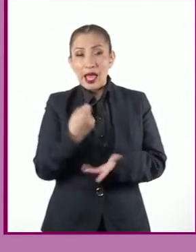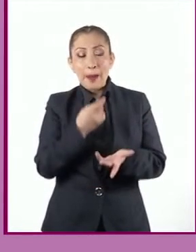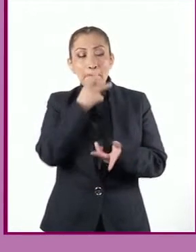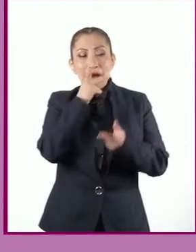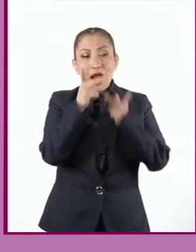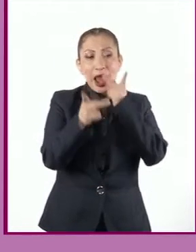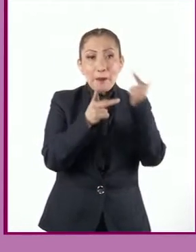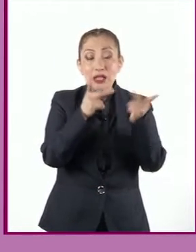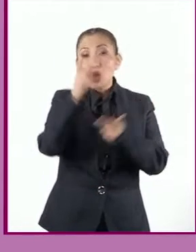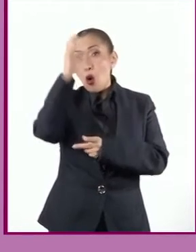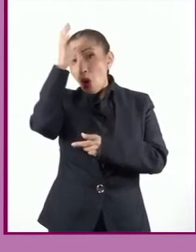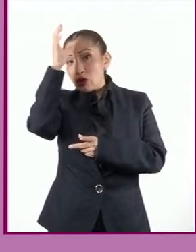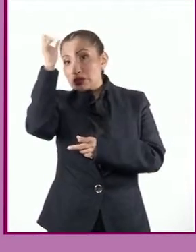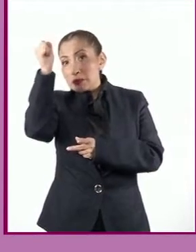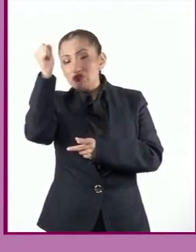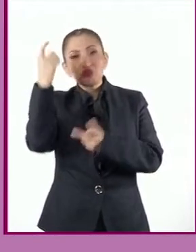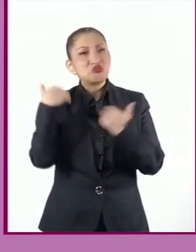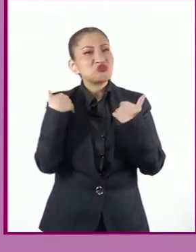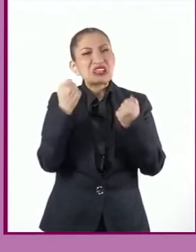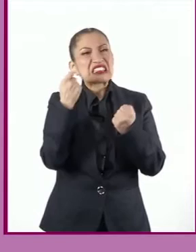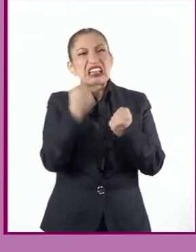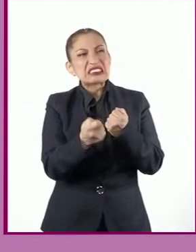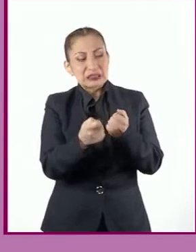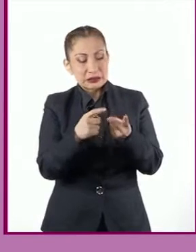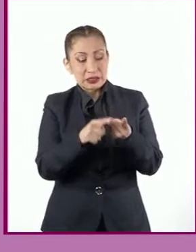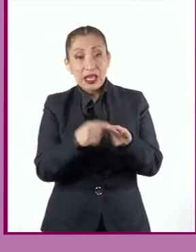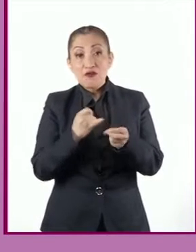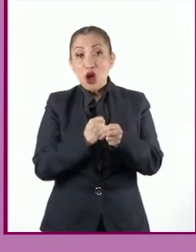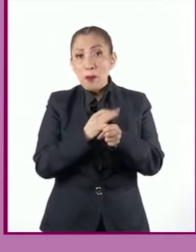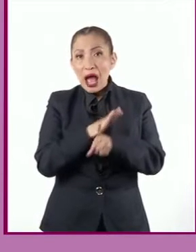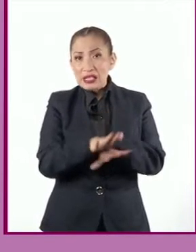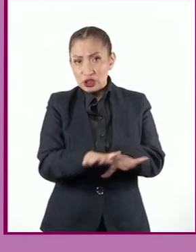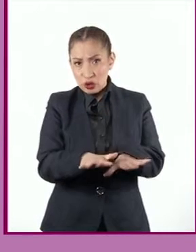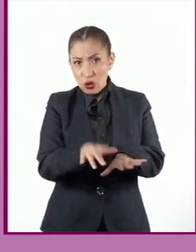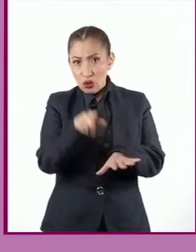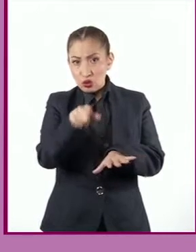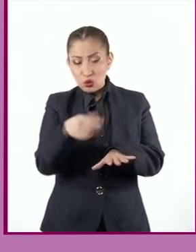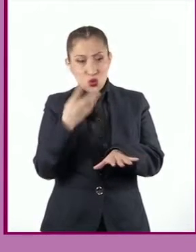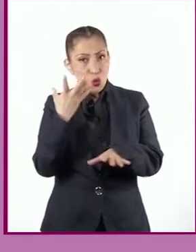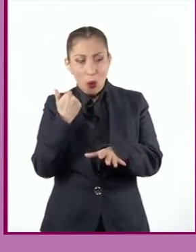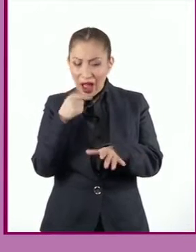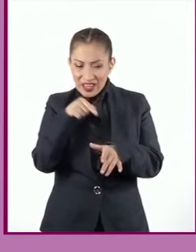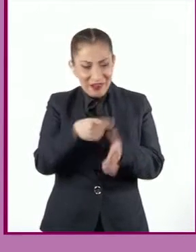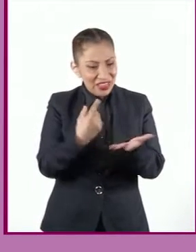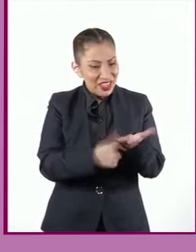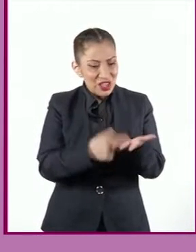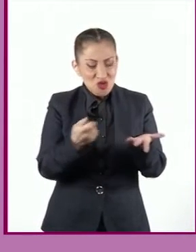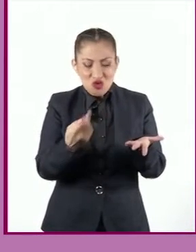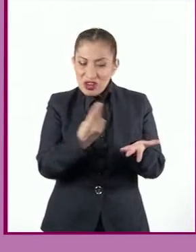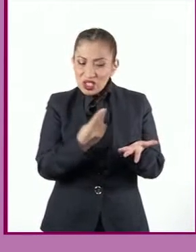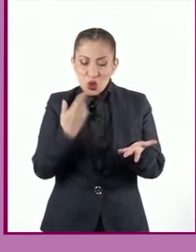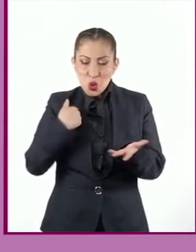Definiciones o conceptos que no entienden. Datos o información que no vienen en el texto.